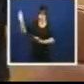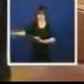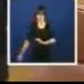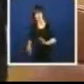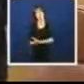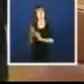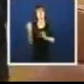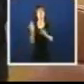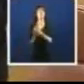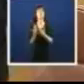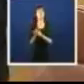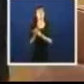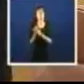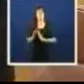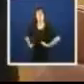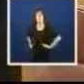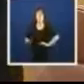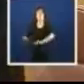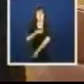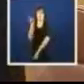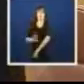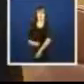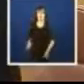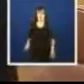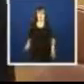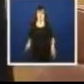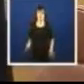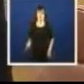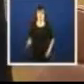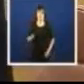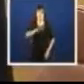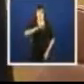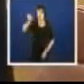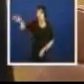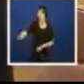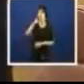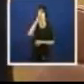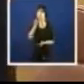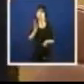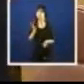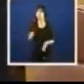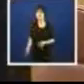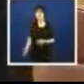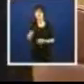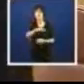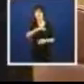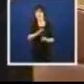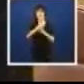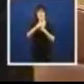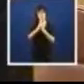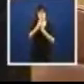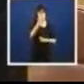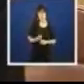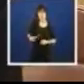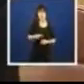súa extraordinaria sagacidade, señor Feijó. Pero por desgraza, señor Feijó, a situación de Santiago non